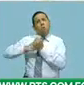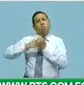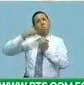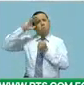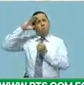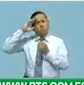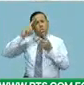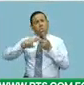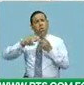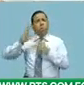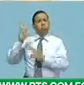informó rosa elena vascones